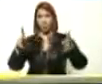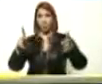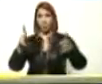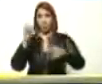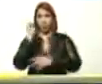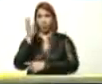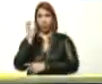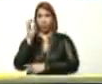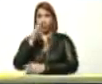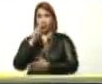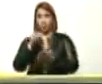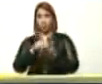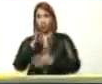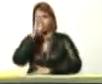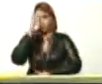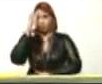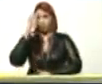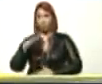parlamento nacional Diosdado